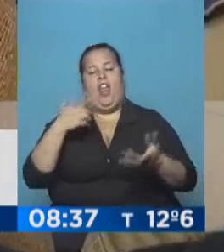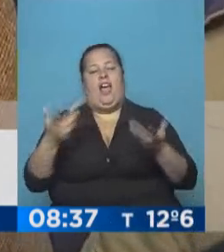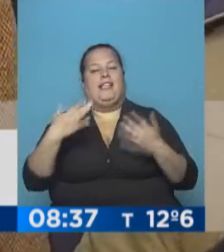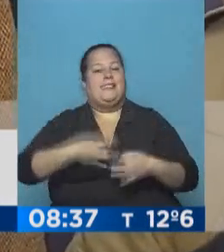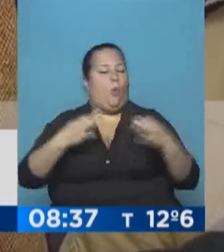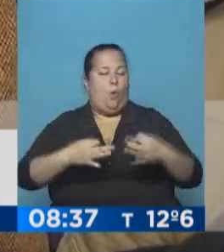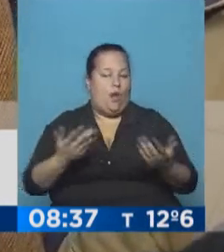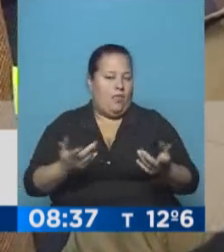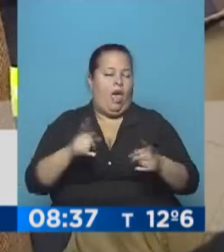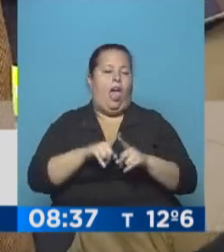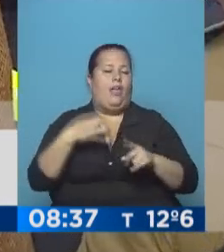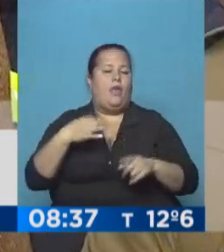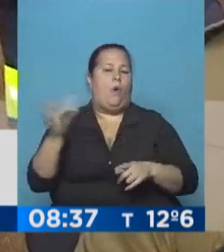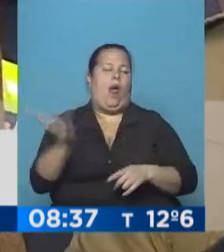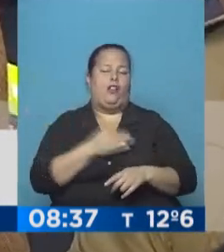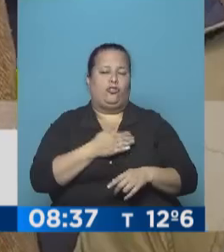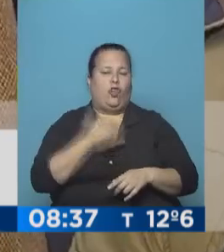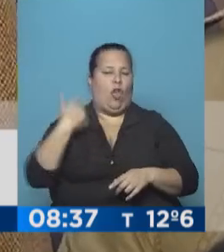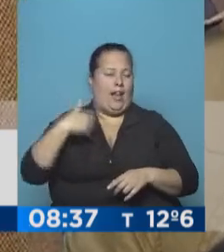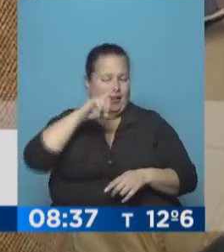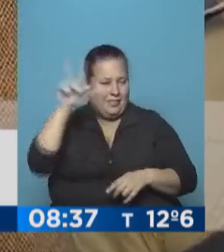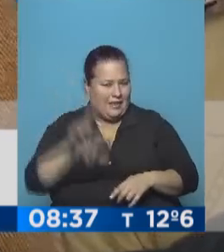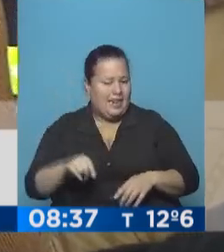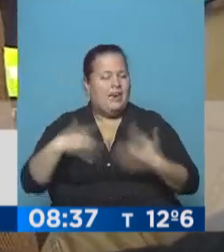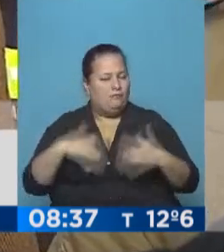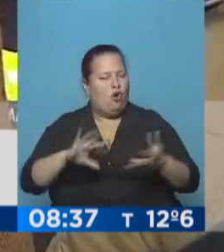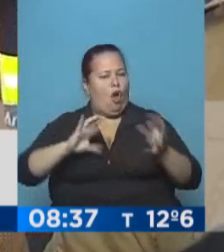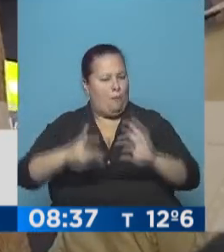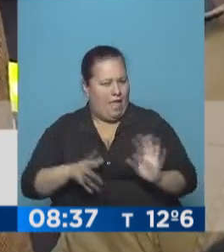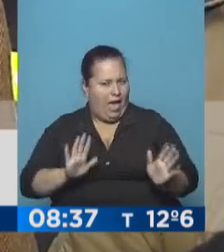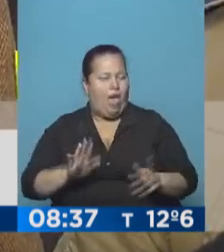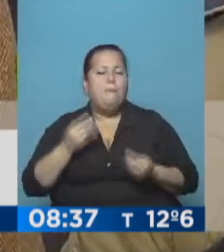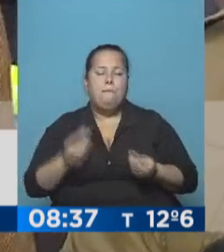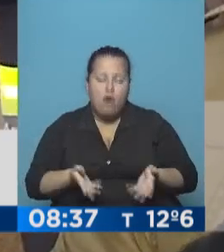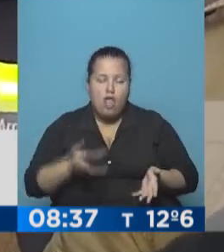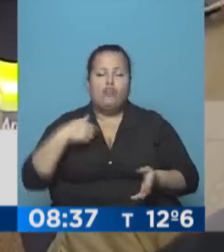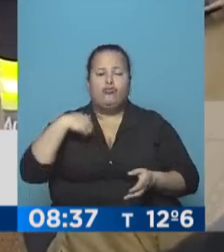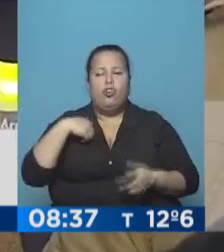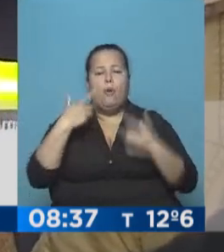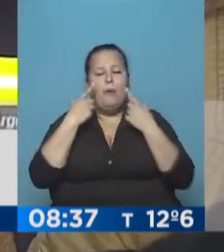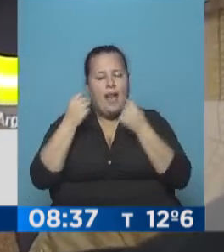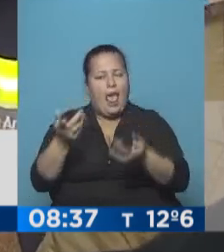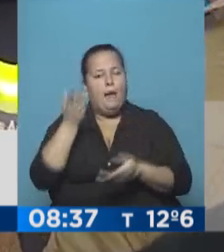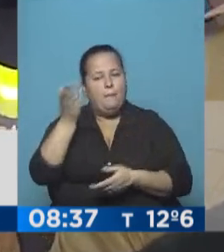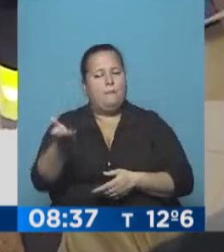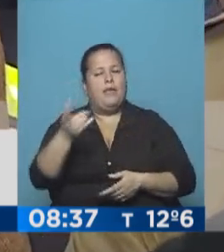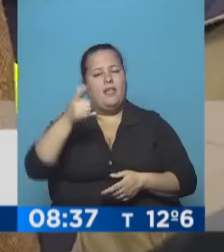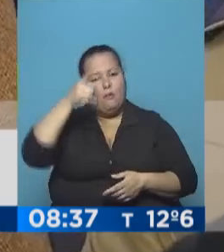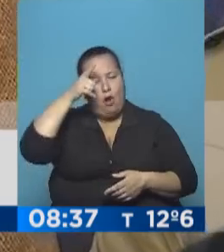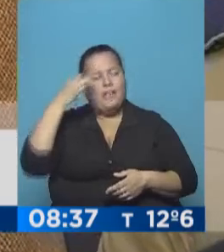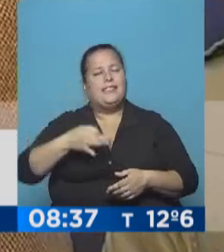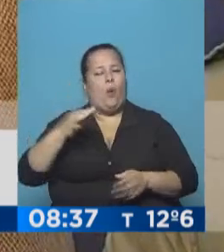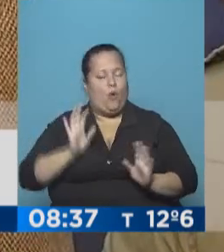de seguridad, como en el resto del país, son bastante complicadas. Pero por eso nosotros requerimos